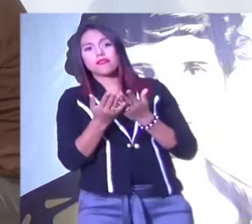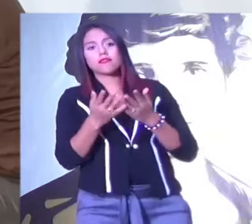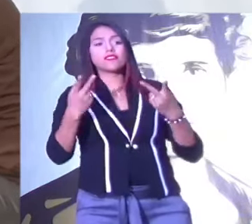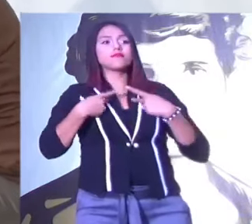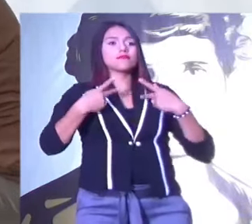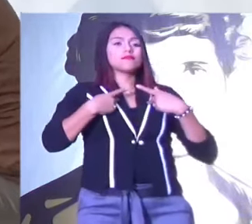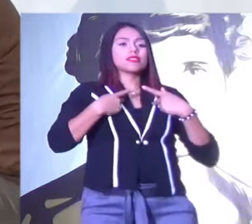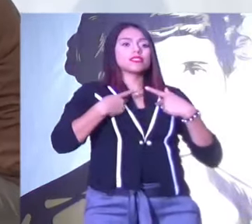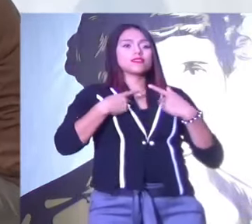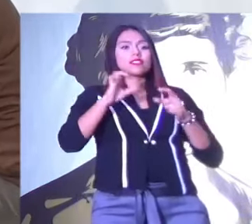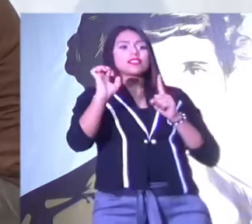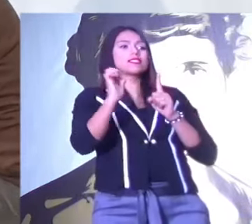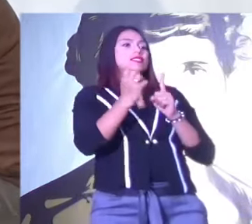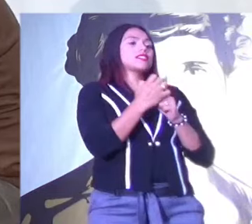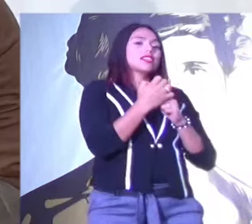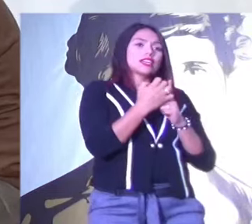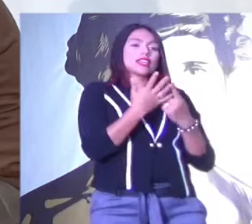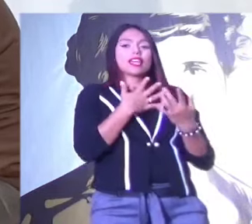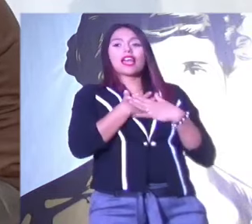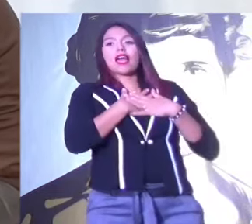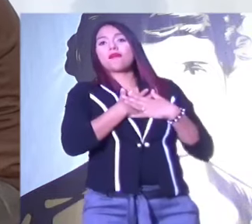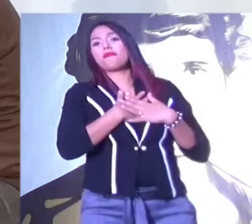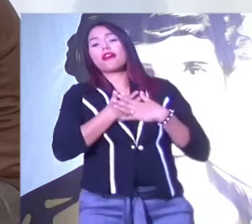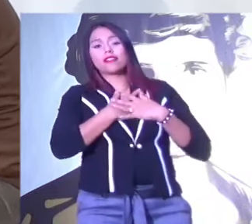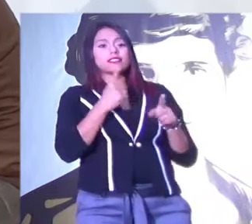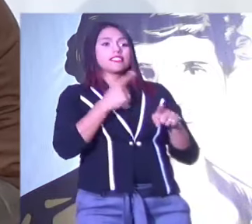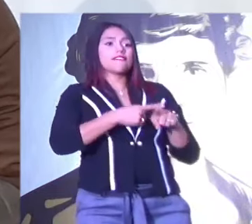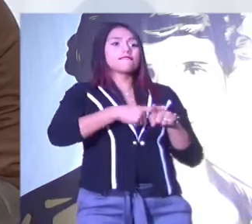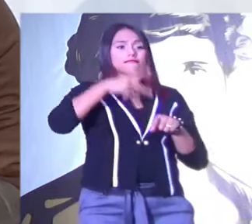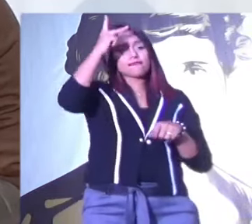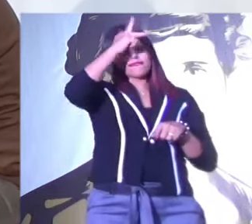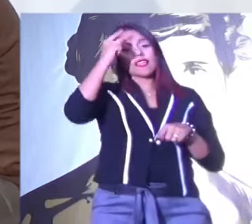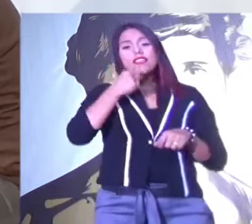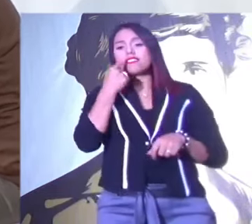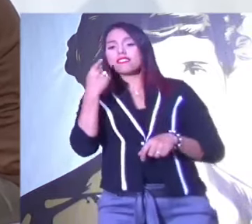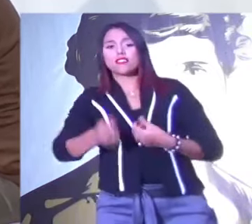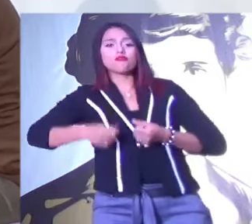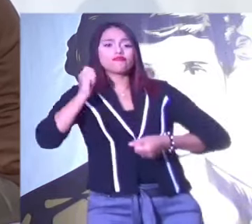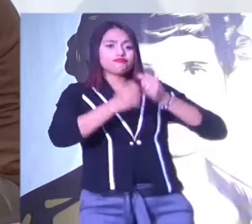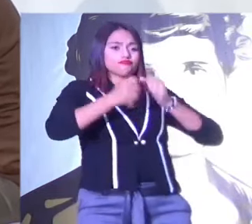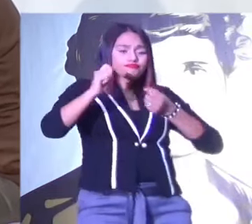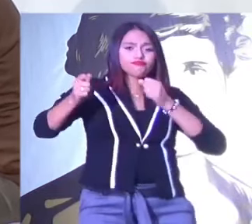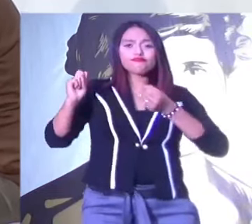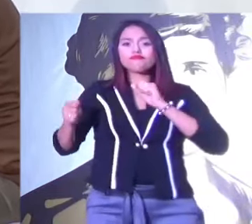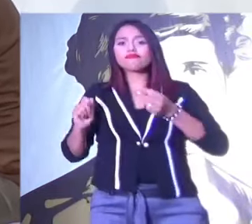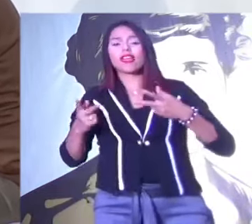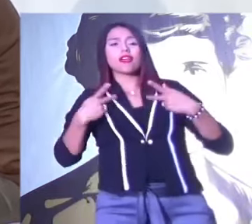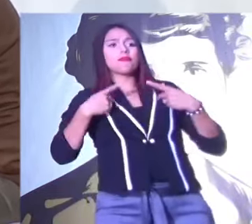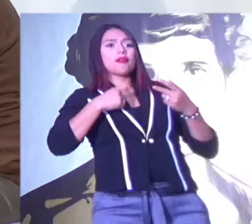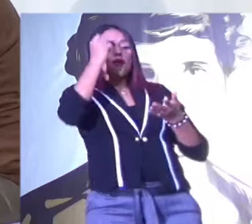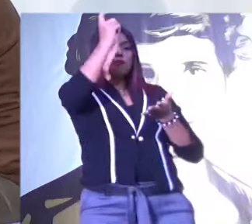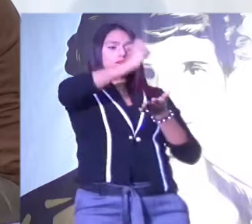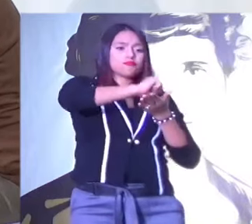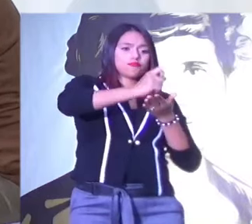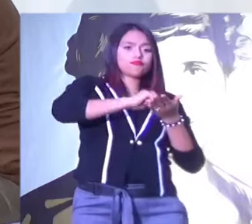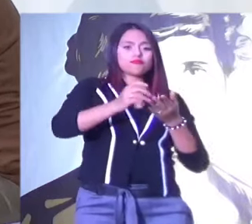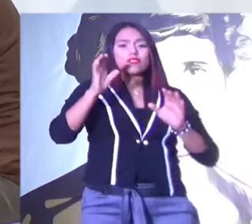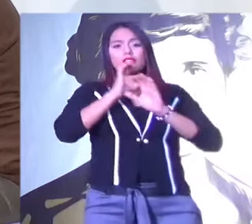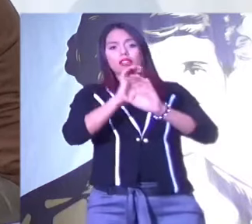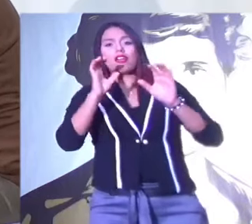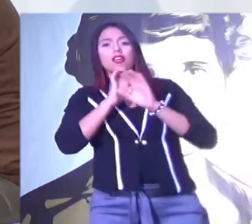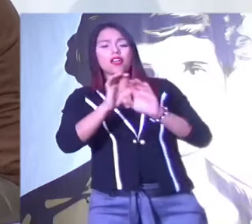gringos, amantes venidos a menos, enfermos psiquiátricos, niñas bateristas, compositores de corridos, señores y señoras